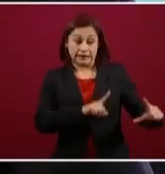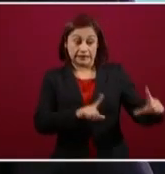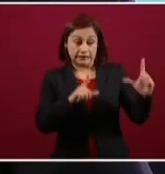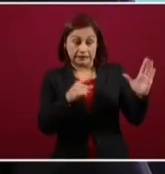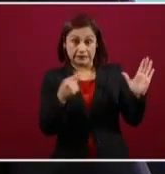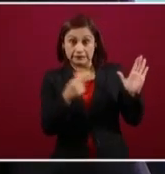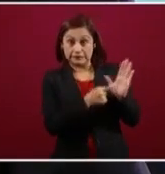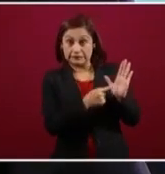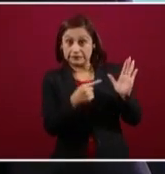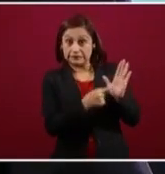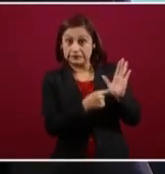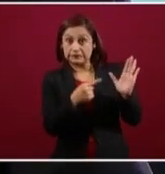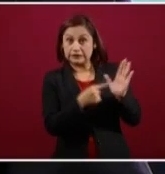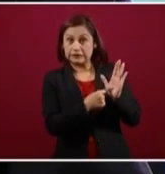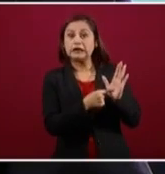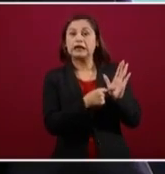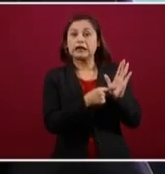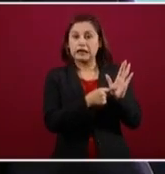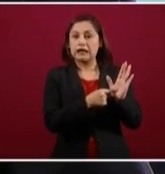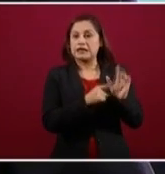piensa.